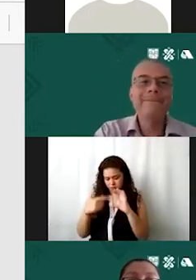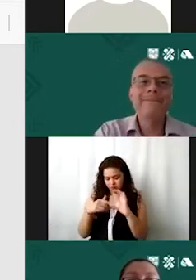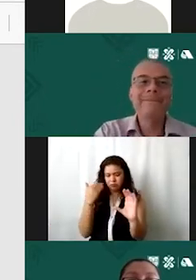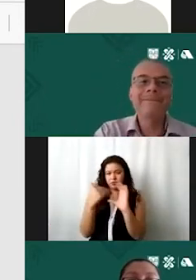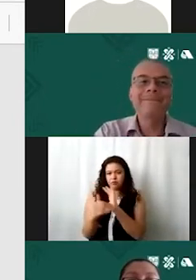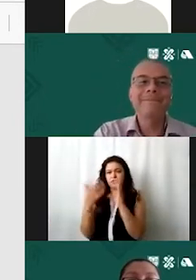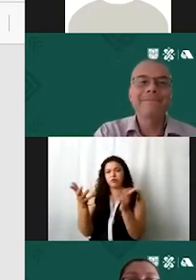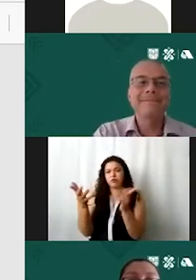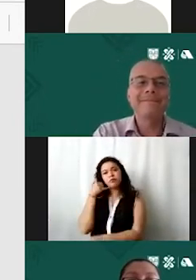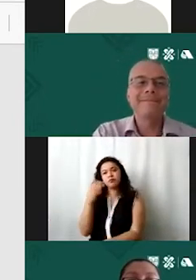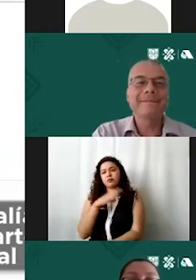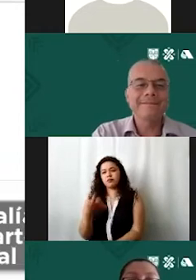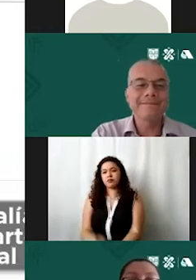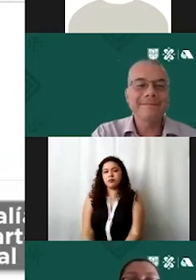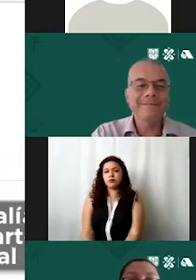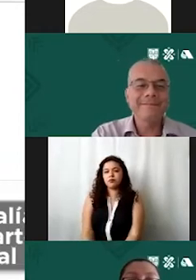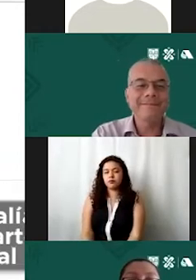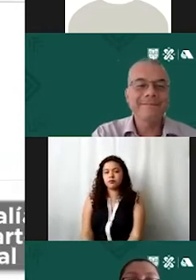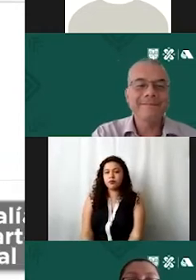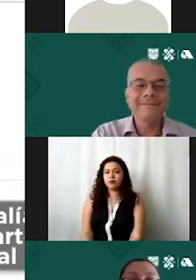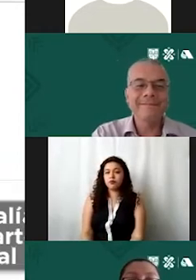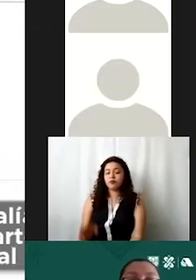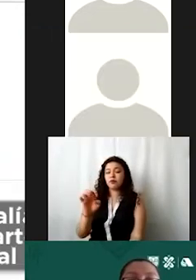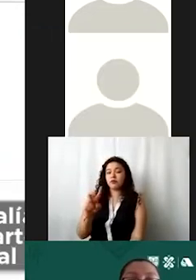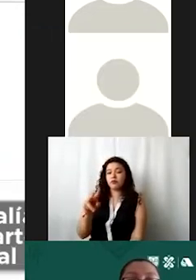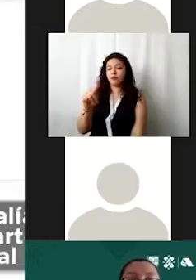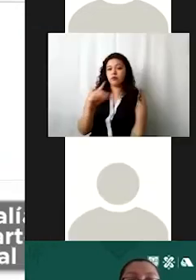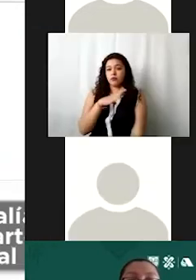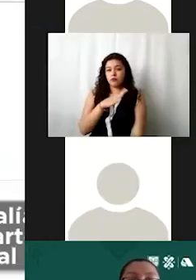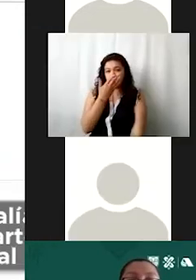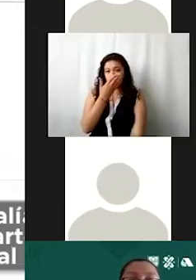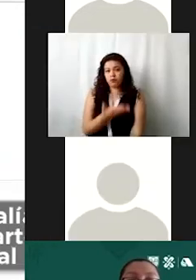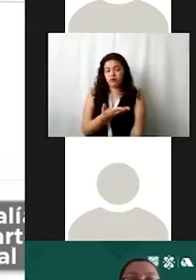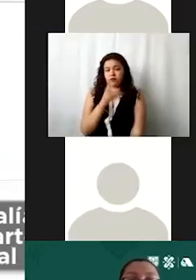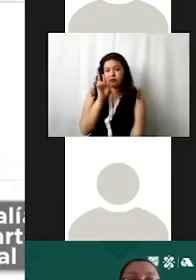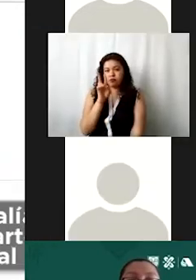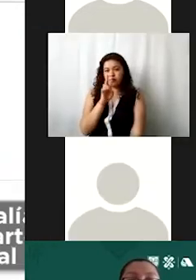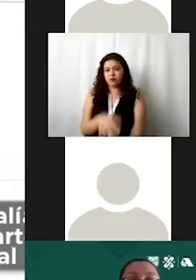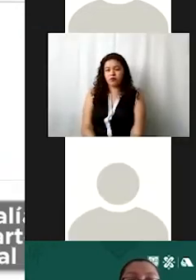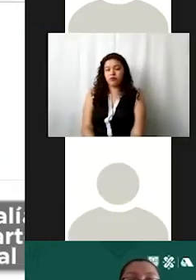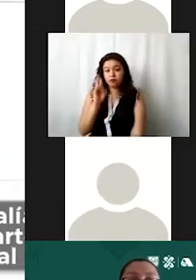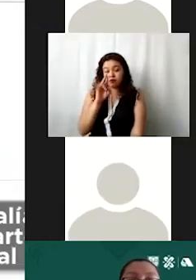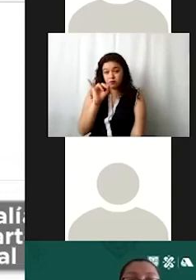llamarles aquí en el escritorio virtual si se fijan si se ve